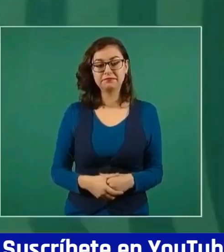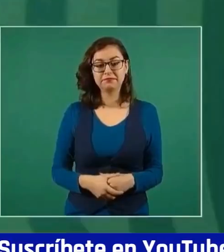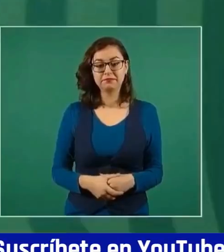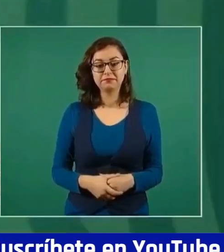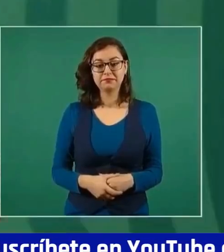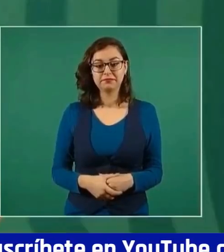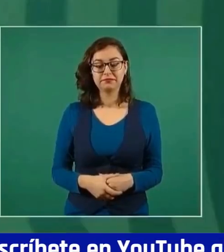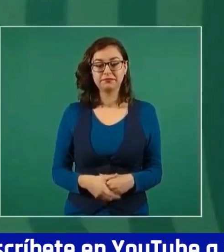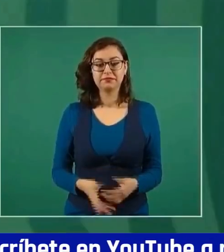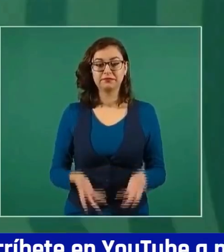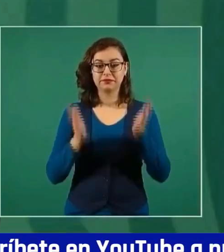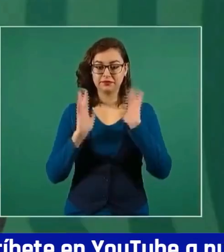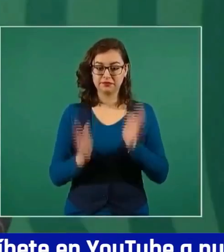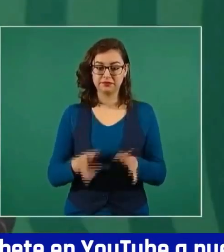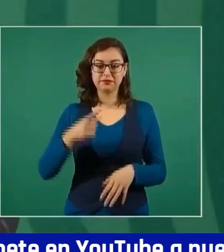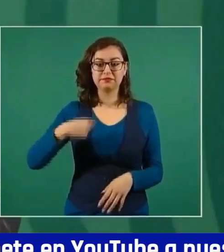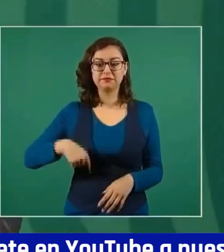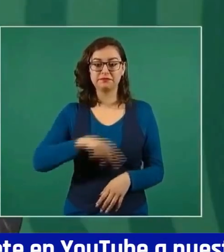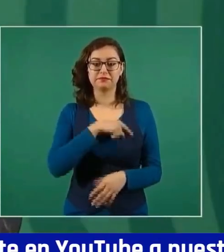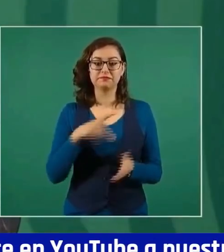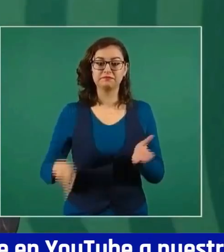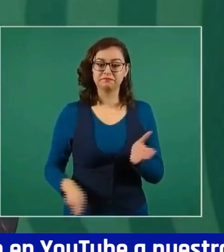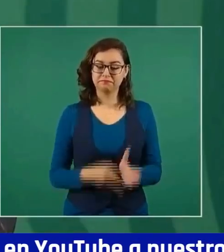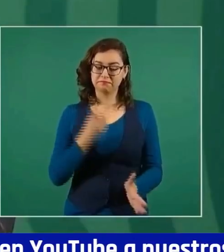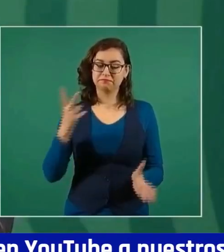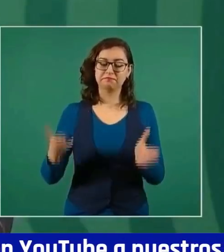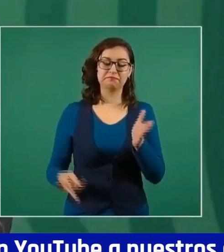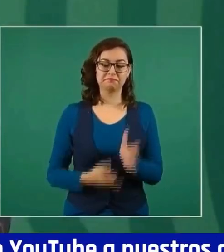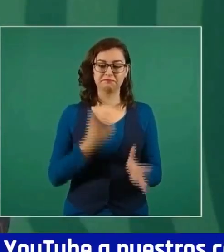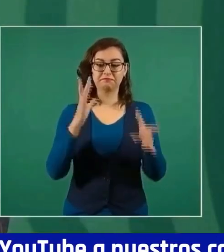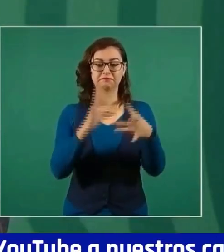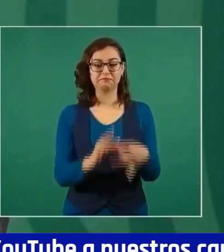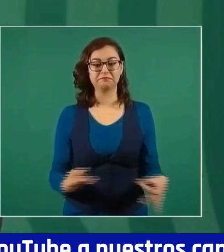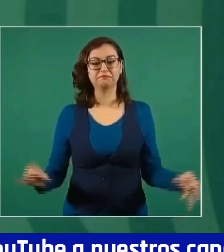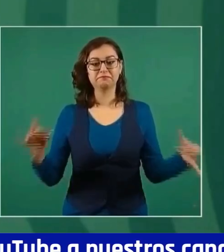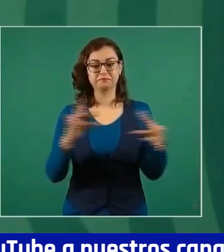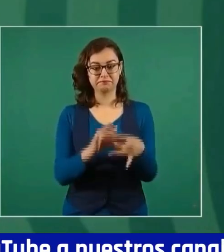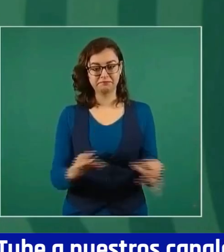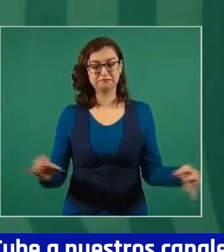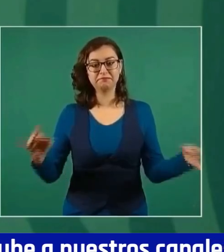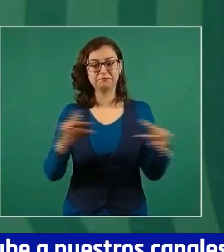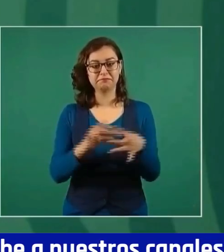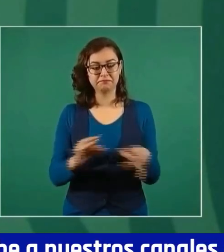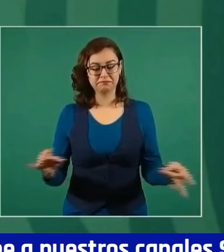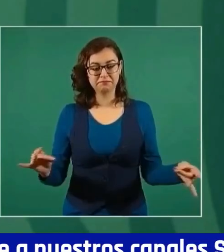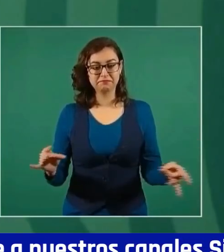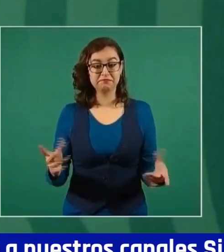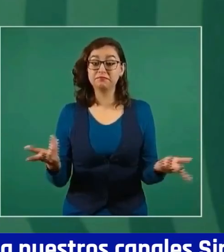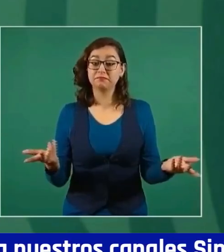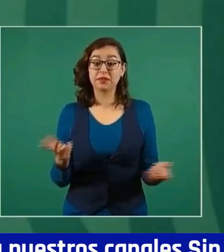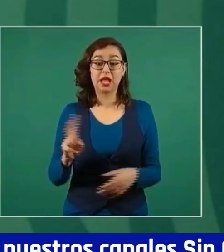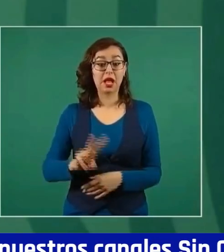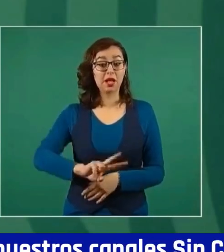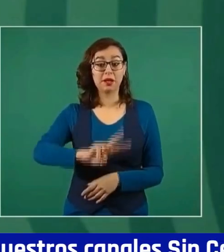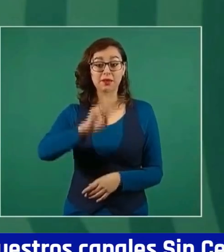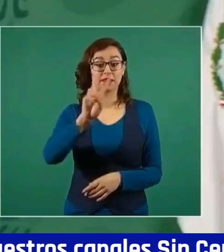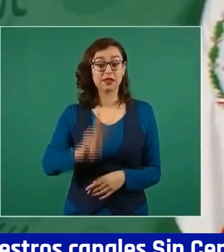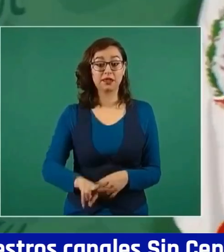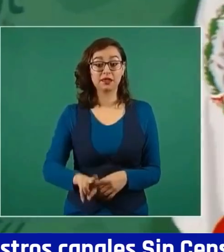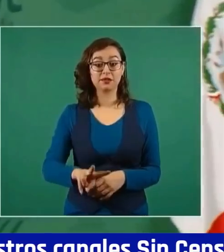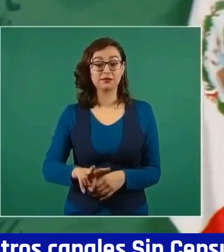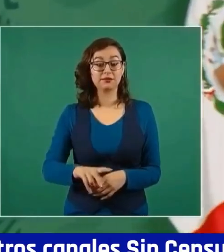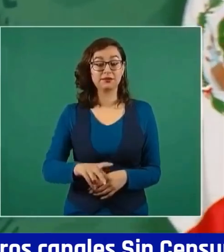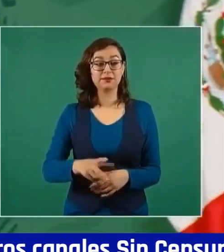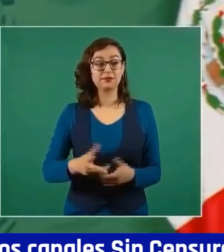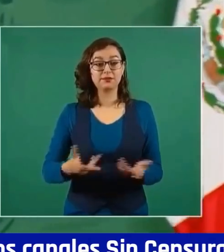Ya hemos hablado bastante de este asunto y desde luego no es